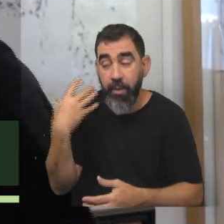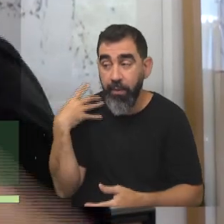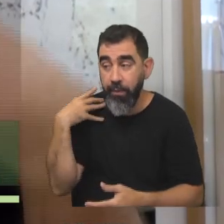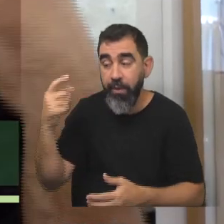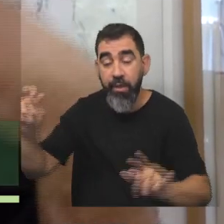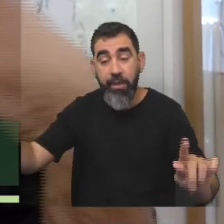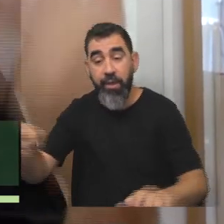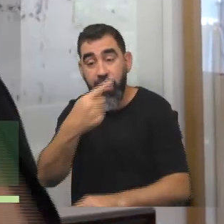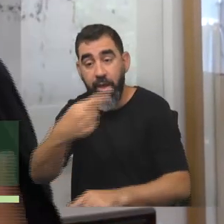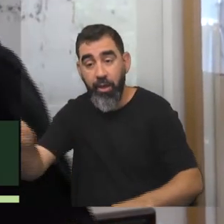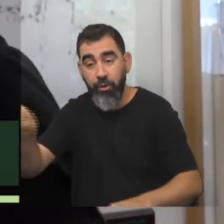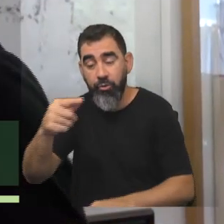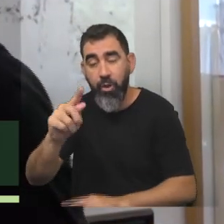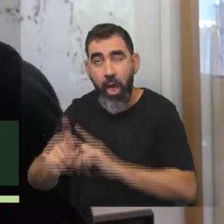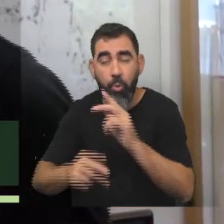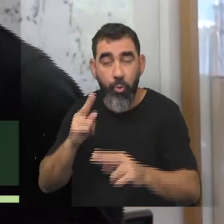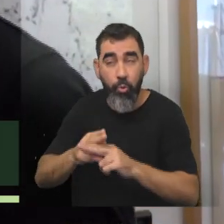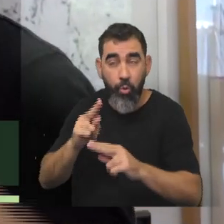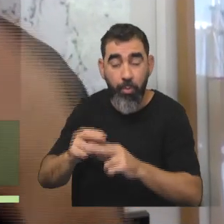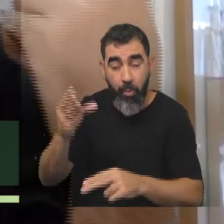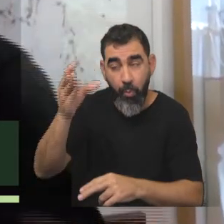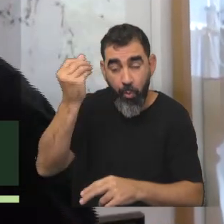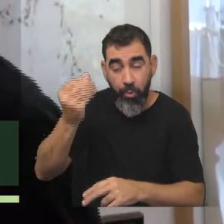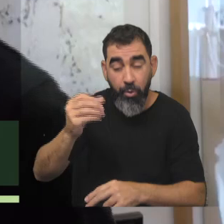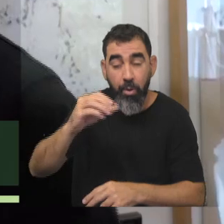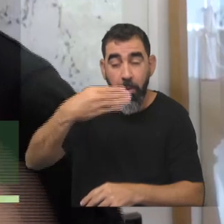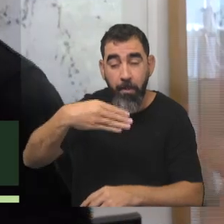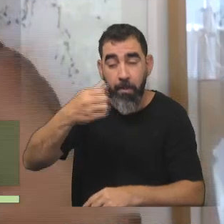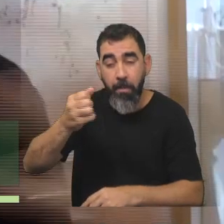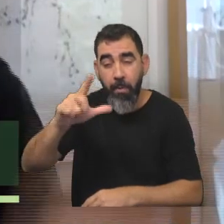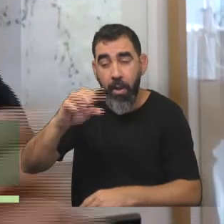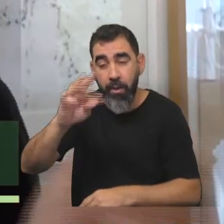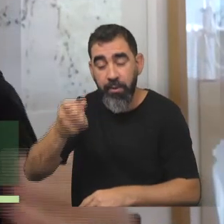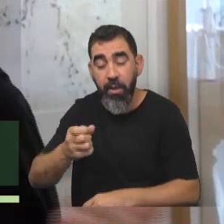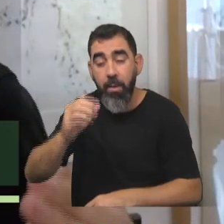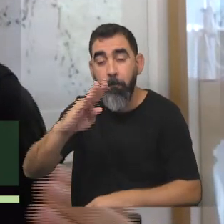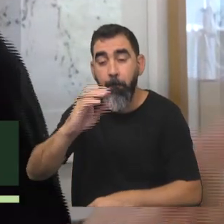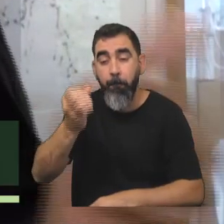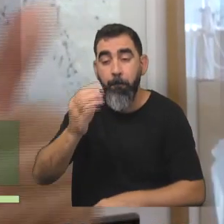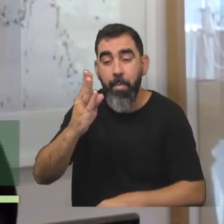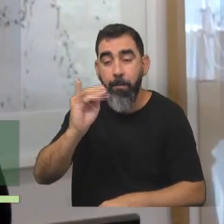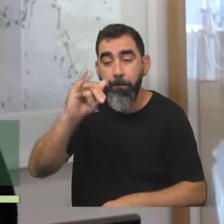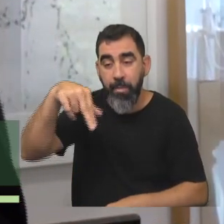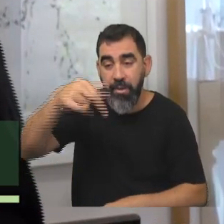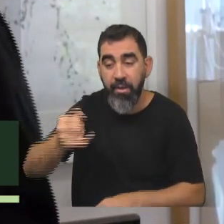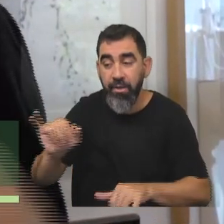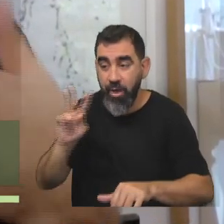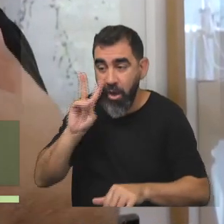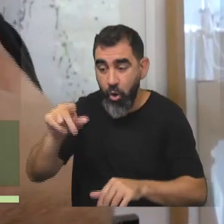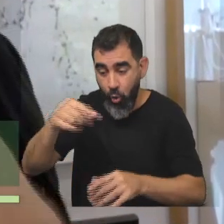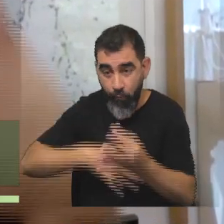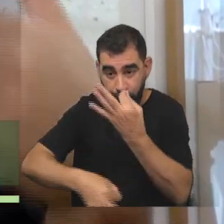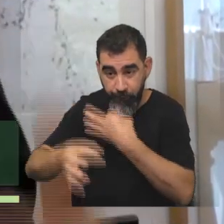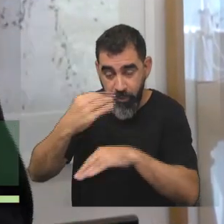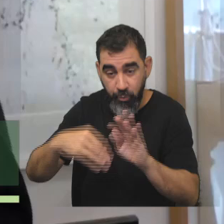Orquesta se me empiezan a escapar no Santiago Balta papina varios que los hemos visto en nuestros escenarios con